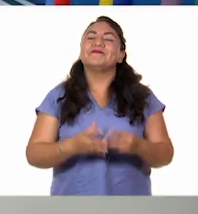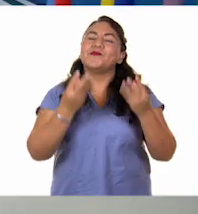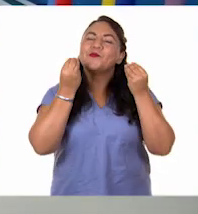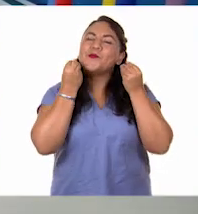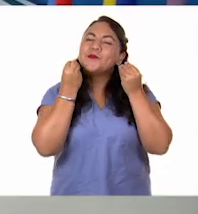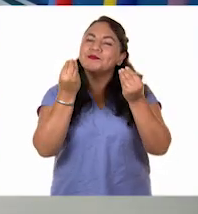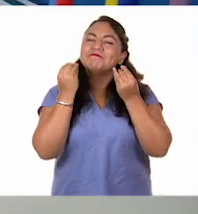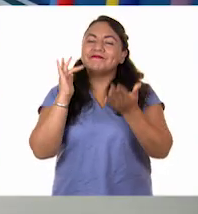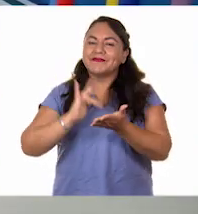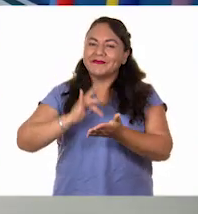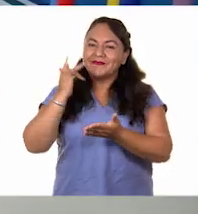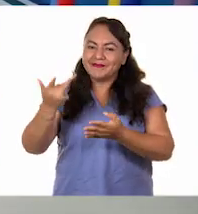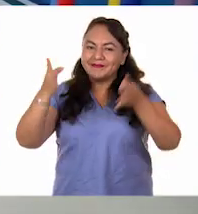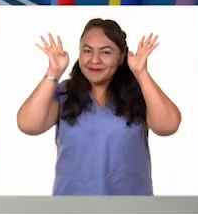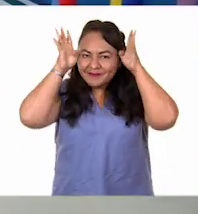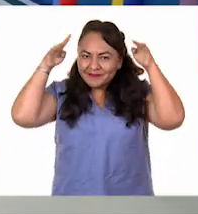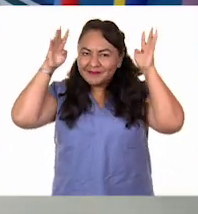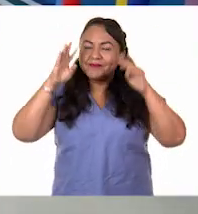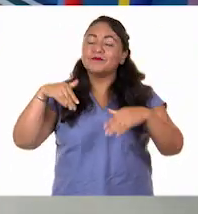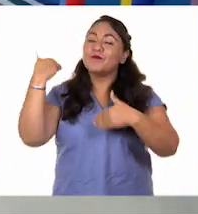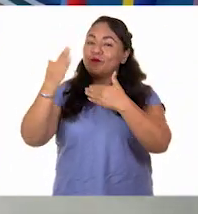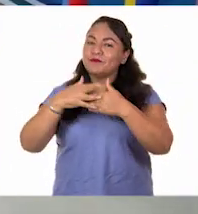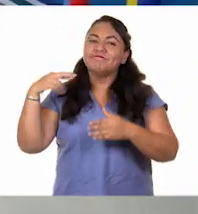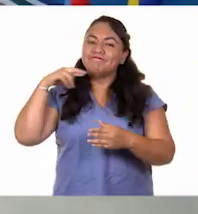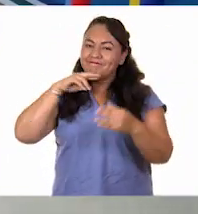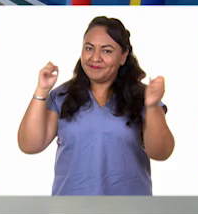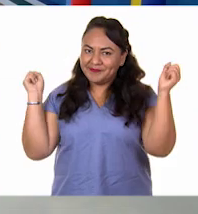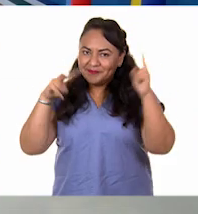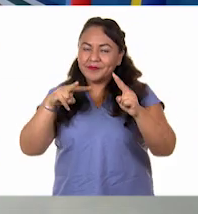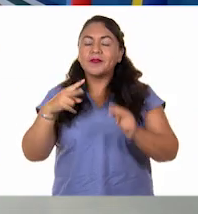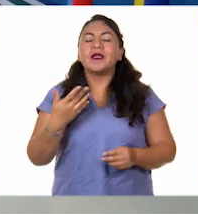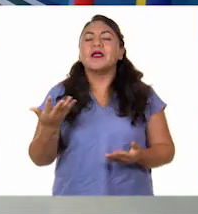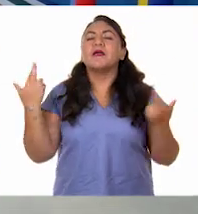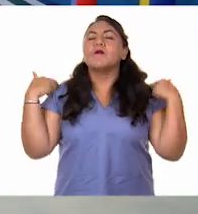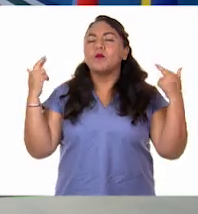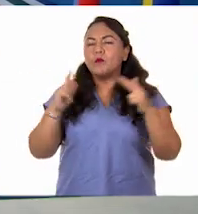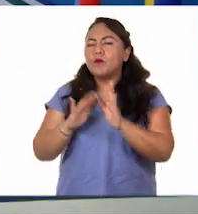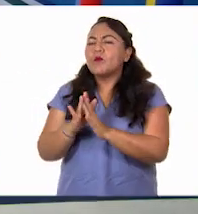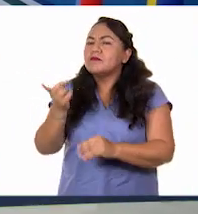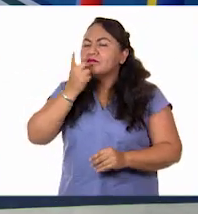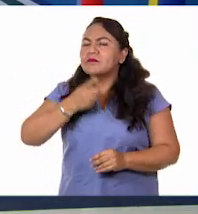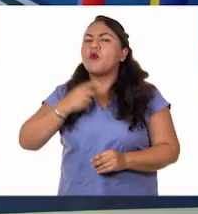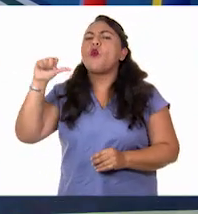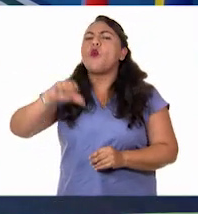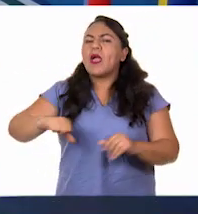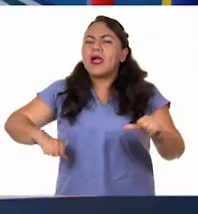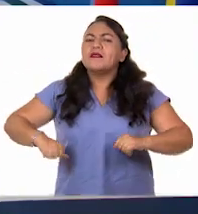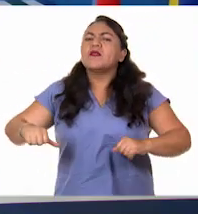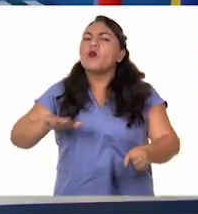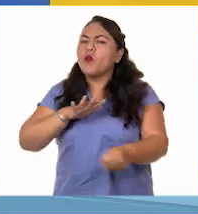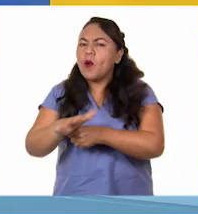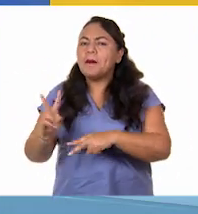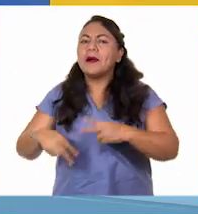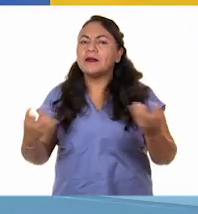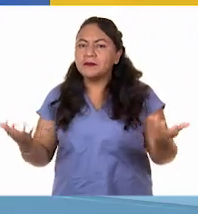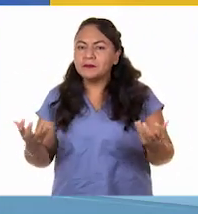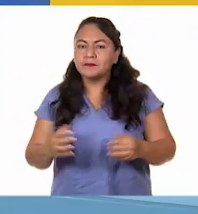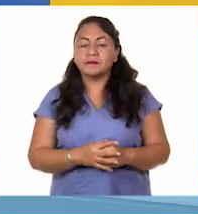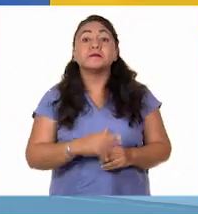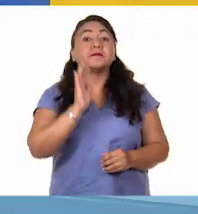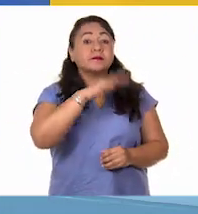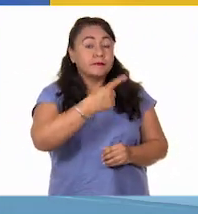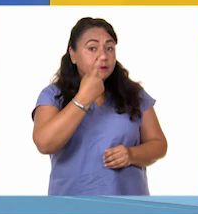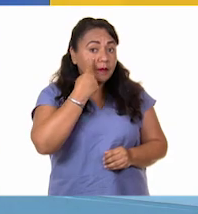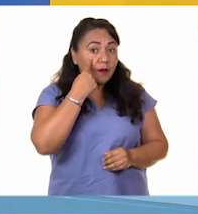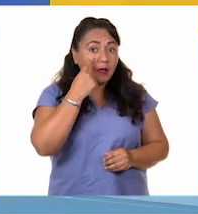Muchísimas gracias, Ajo Listo. Nos vemos pronto. Y bueno, profesor, ahora sí díganos, ¿qué actividades vamos a realizar? Pues mira, vamos